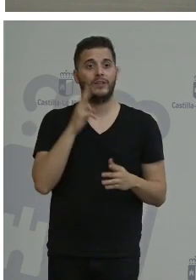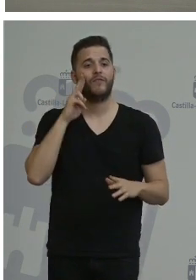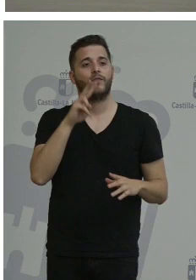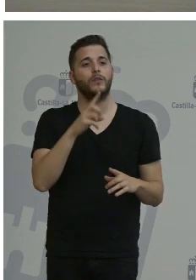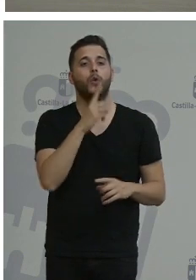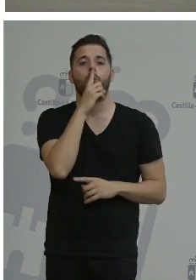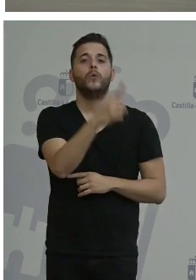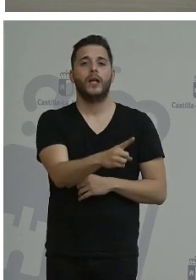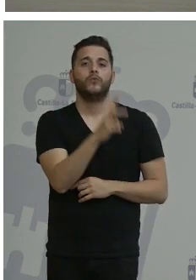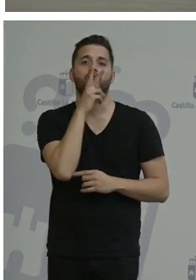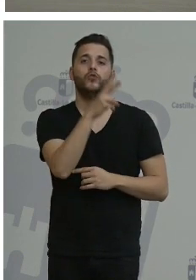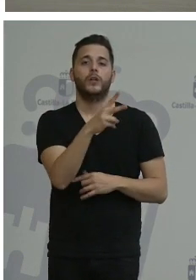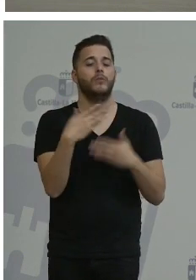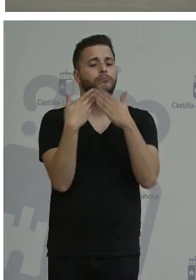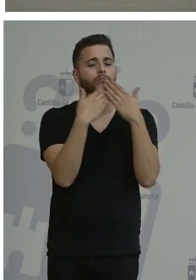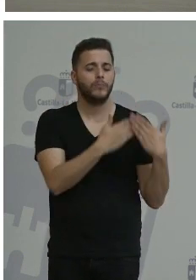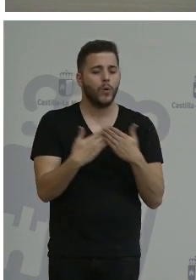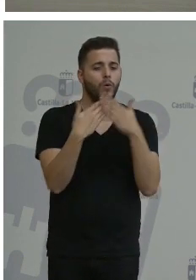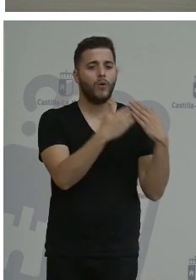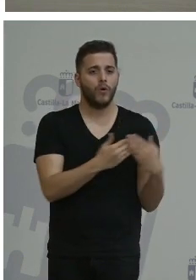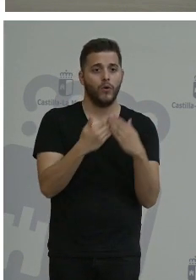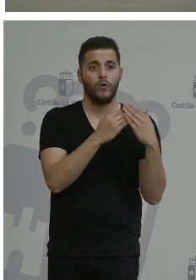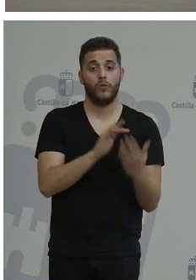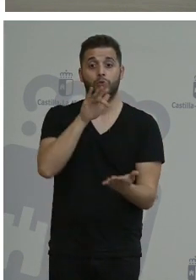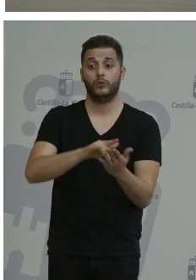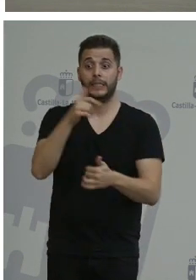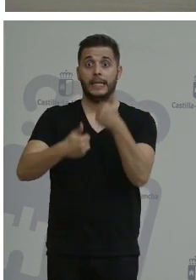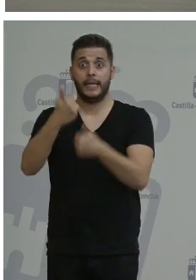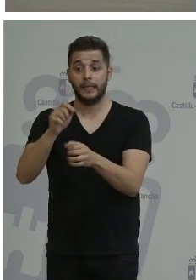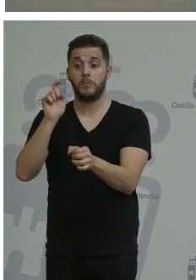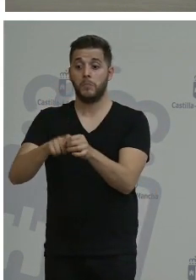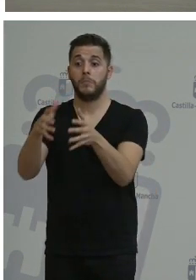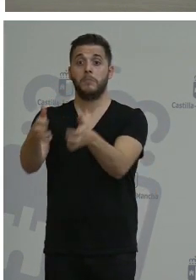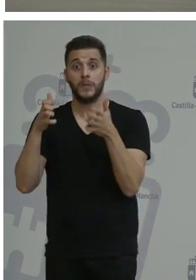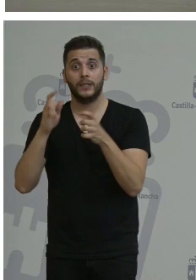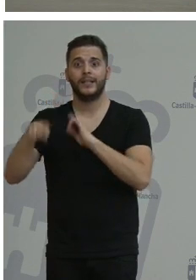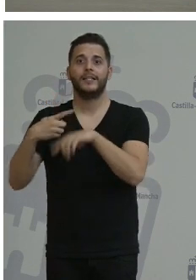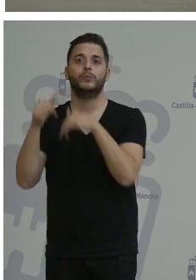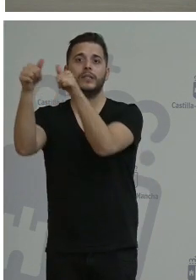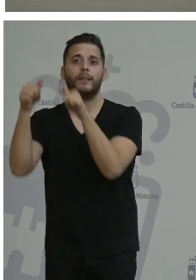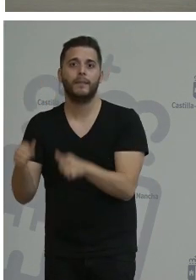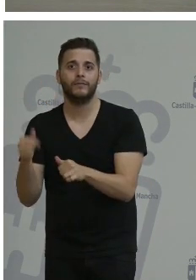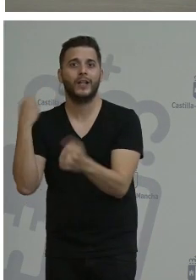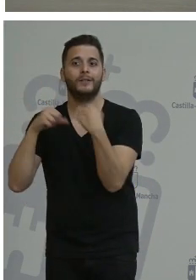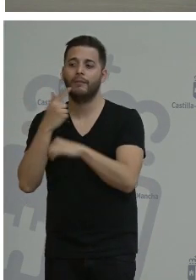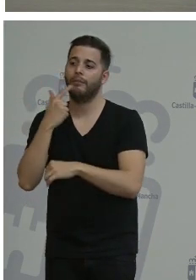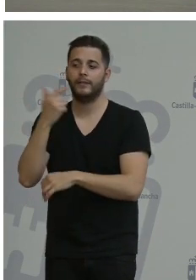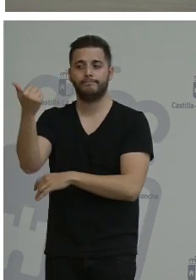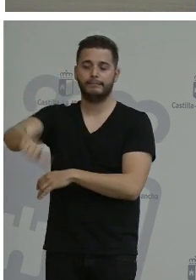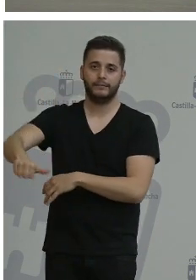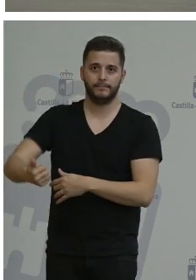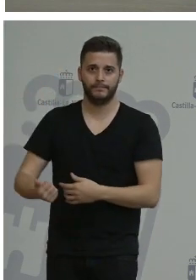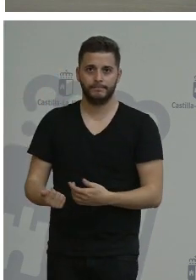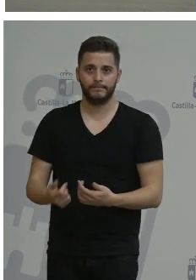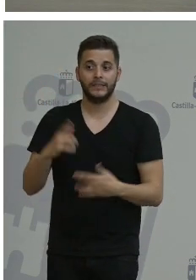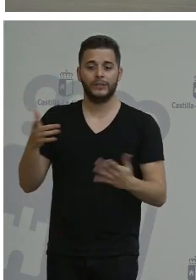dos años, para aprobar y resulta que, cuando le dan este certificado de aptitud, no es apto y, por tanto, no